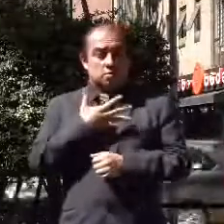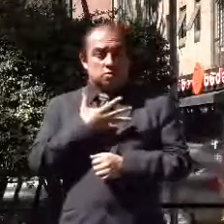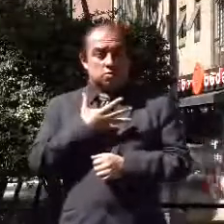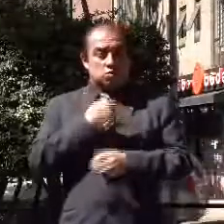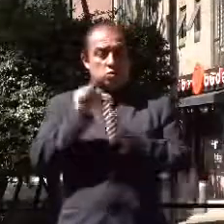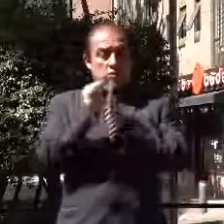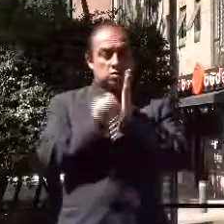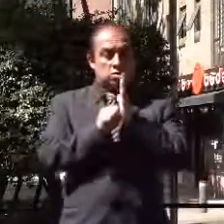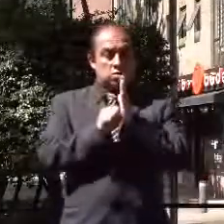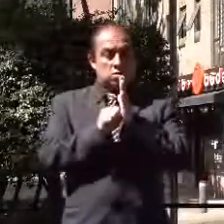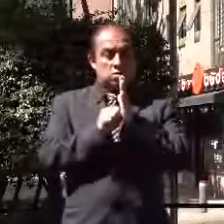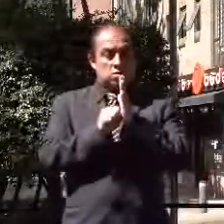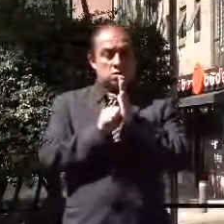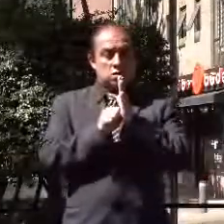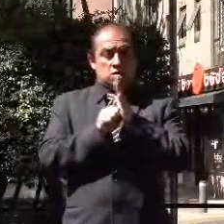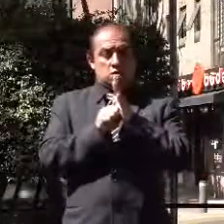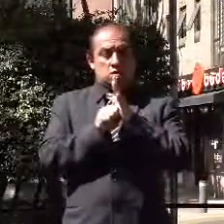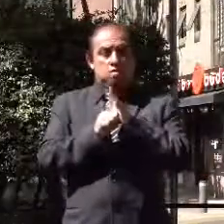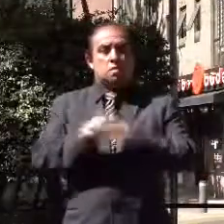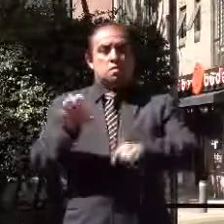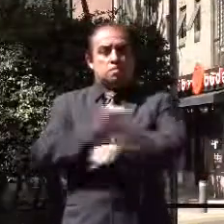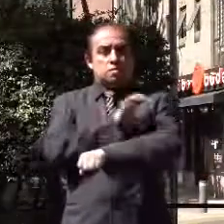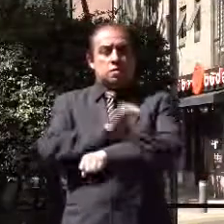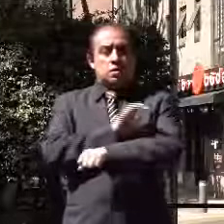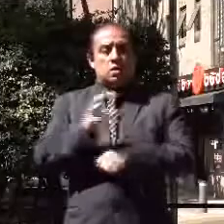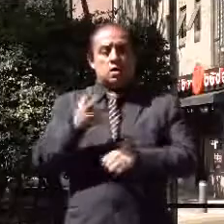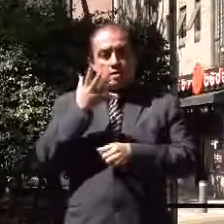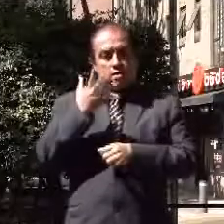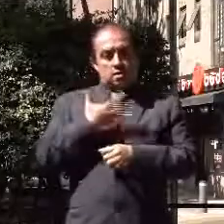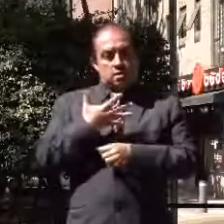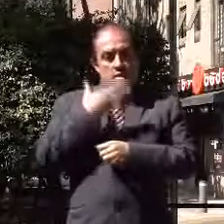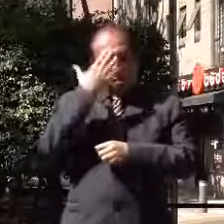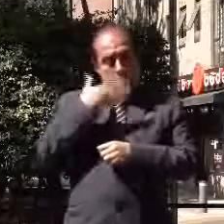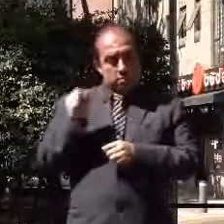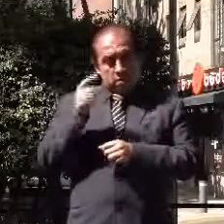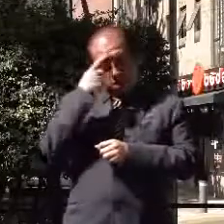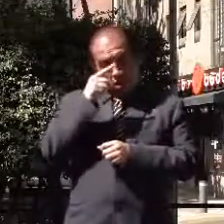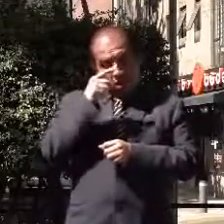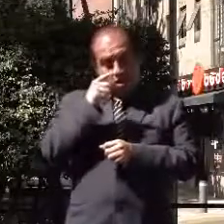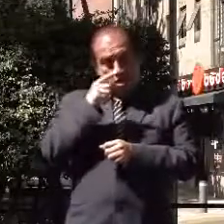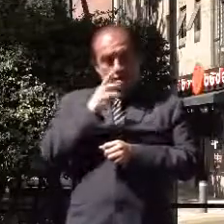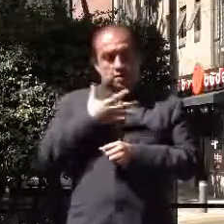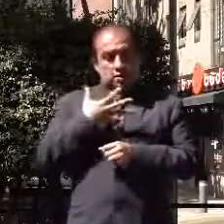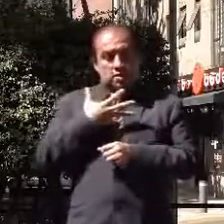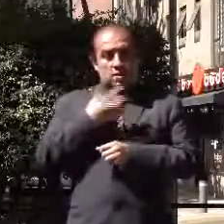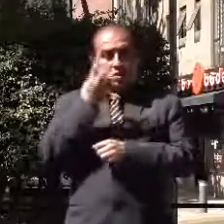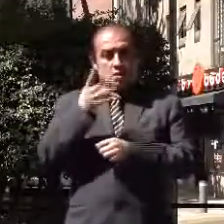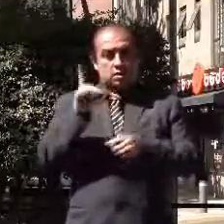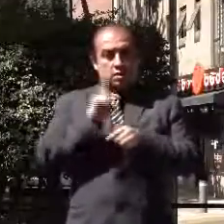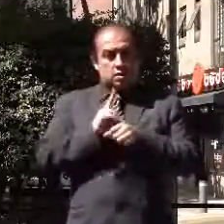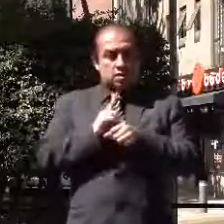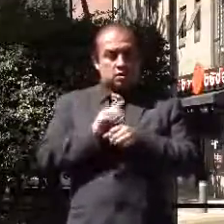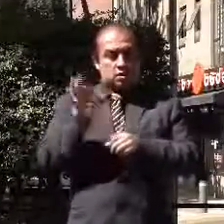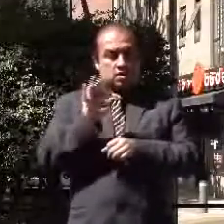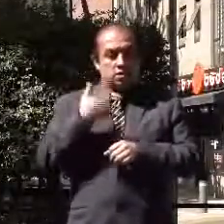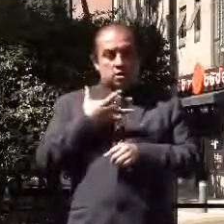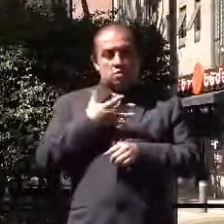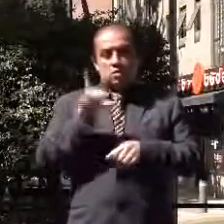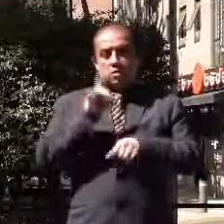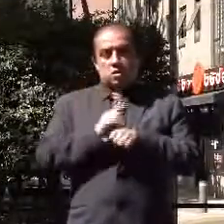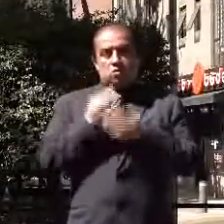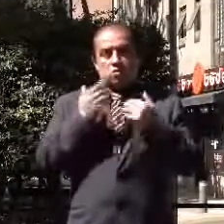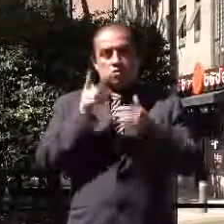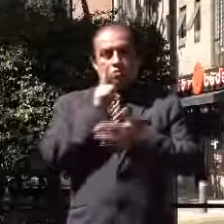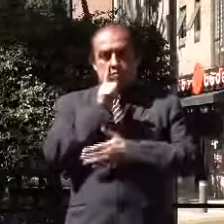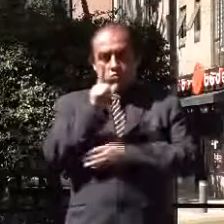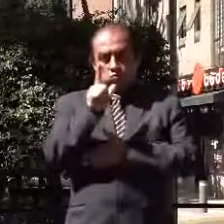alimentación de energía con capacidad para 3 días en caso de que tengamos días muy nublados.